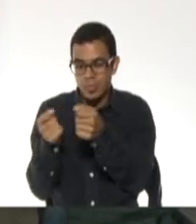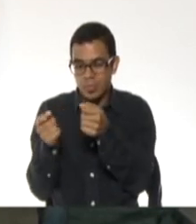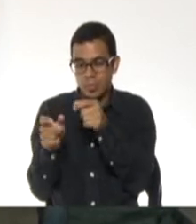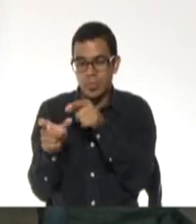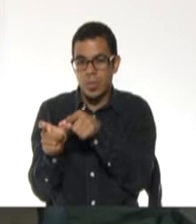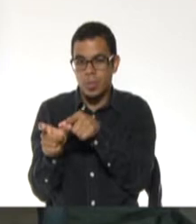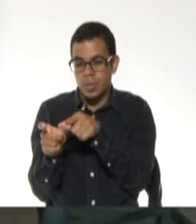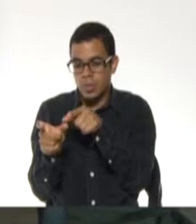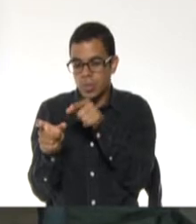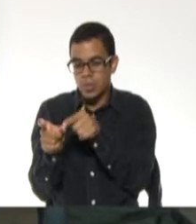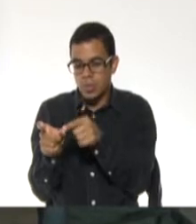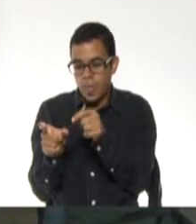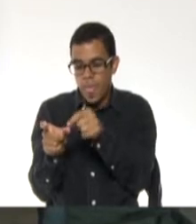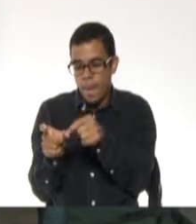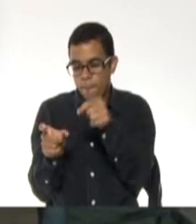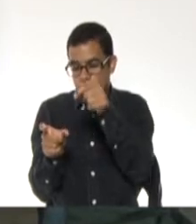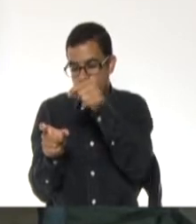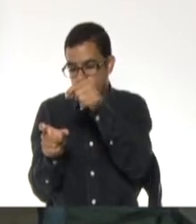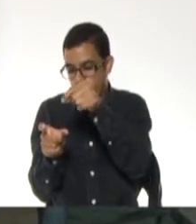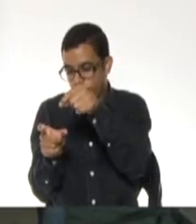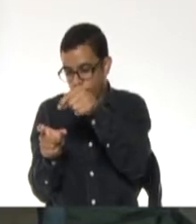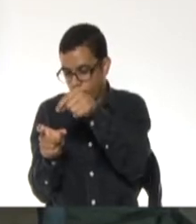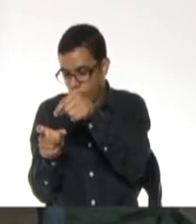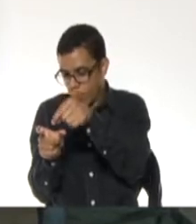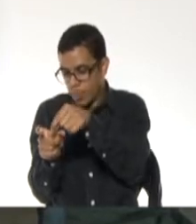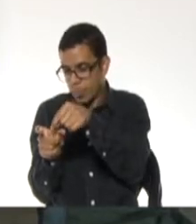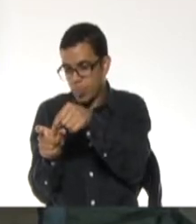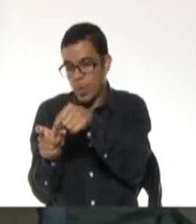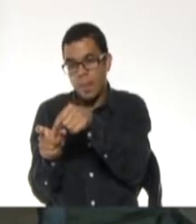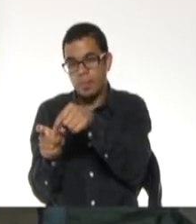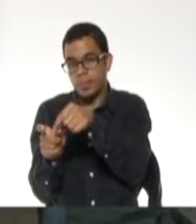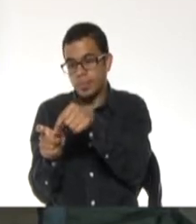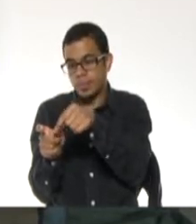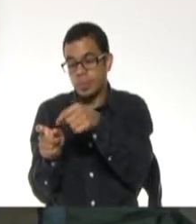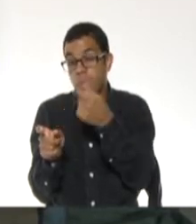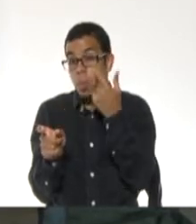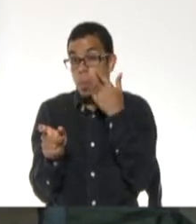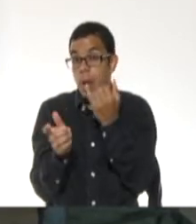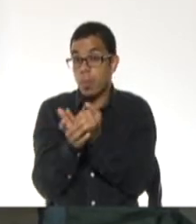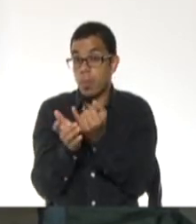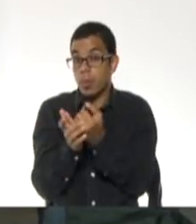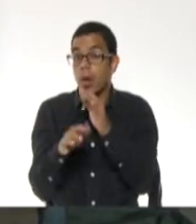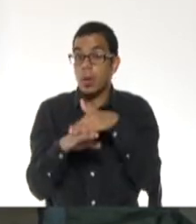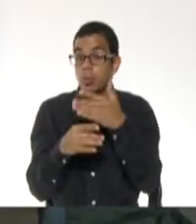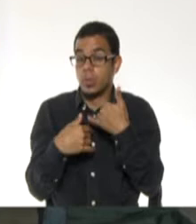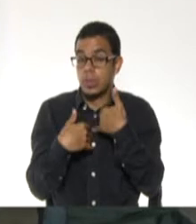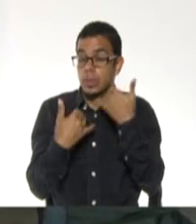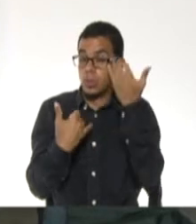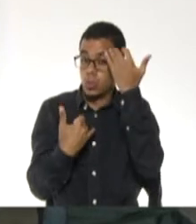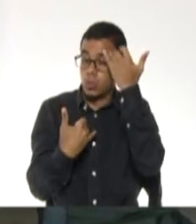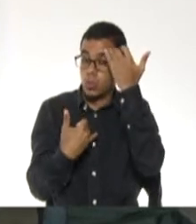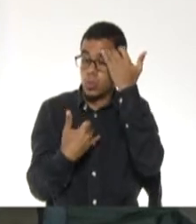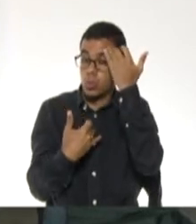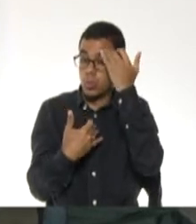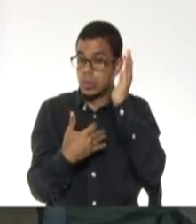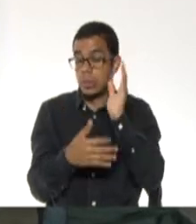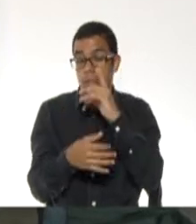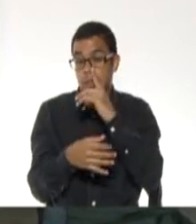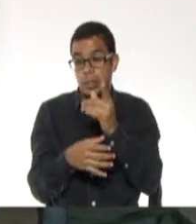pues. Voy un poquito más adelante, solamente para prueba, pues ya sé que está malo, pero para los fines de la